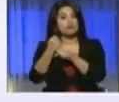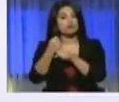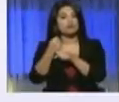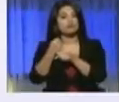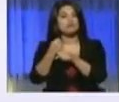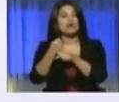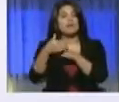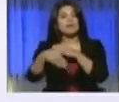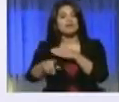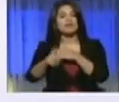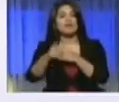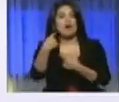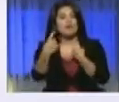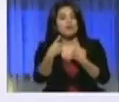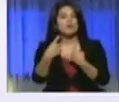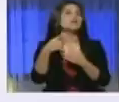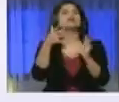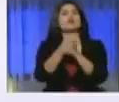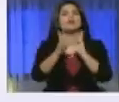las cuadras de seguridad.